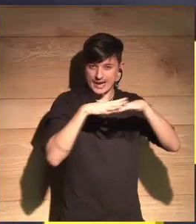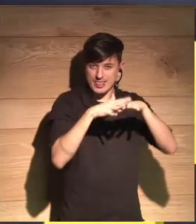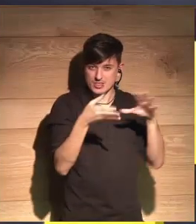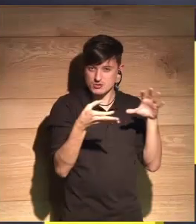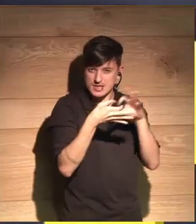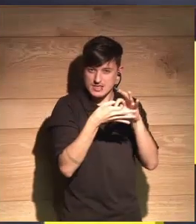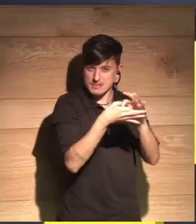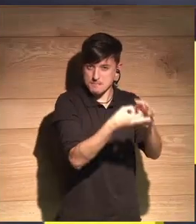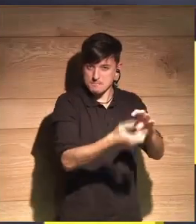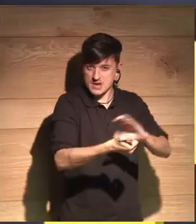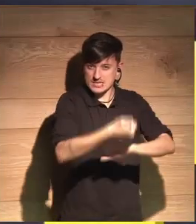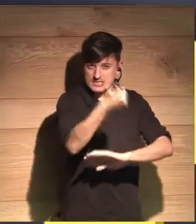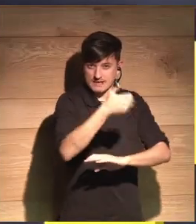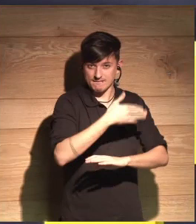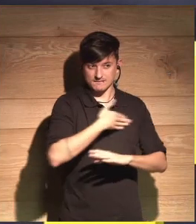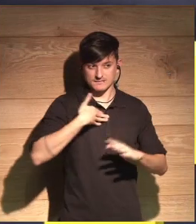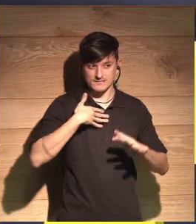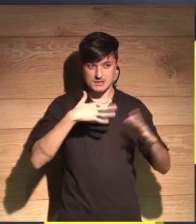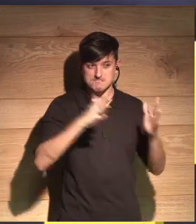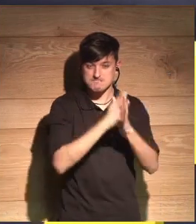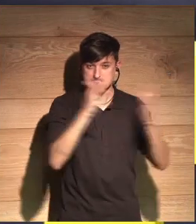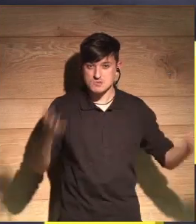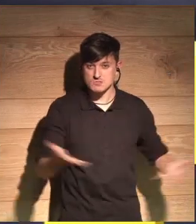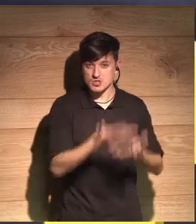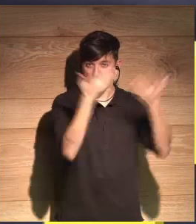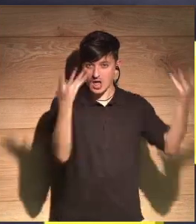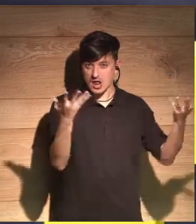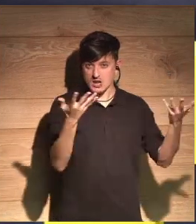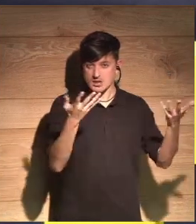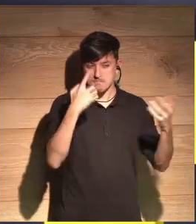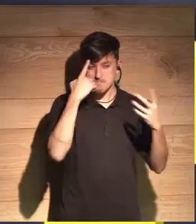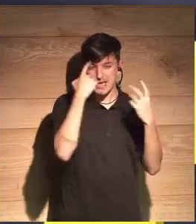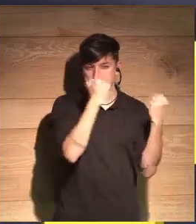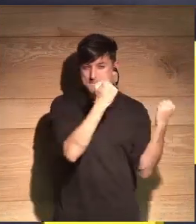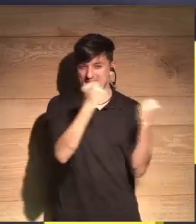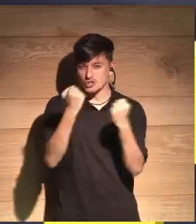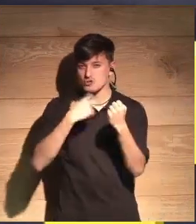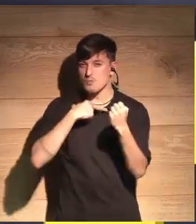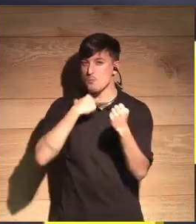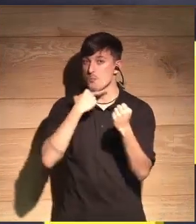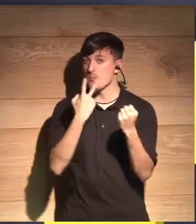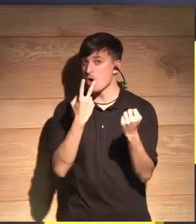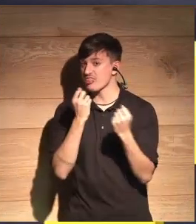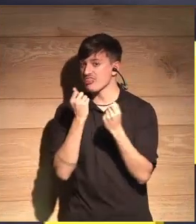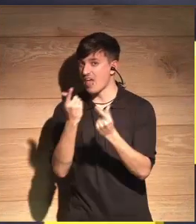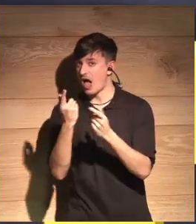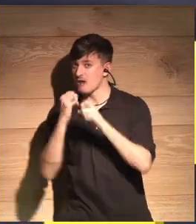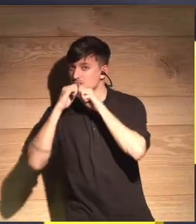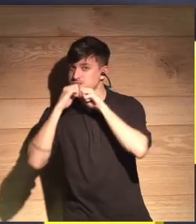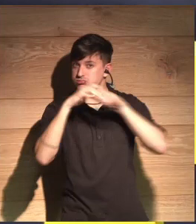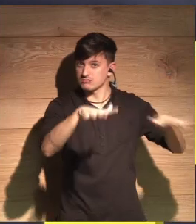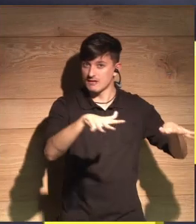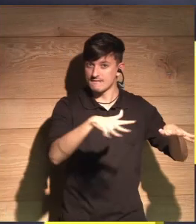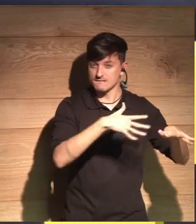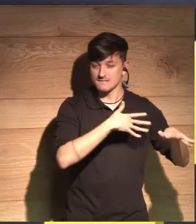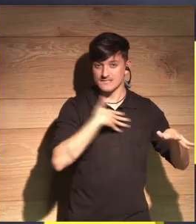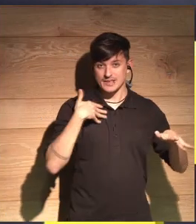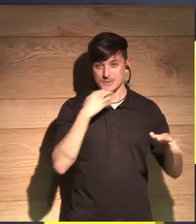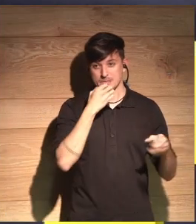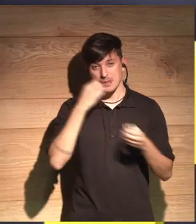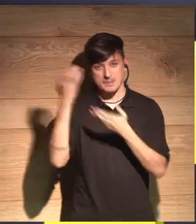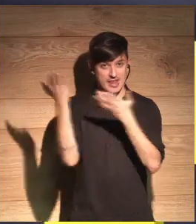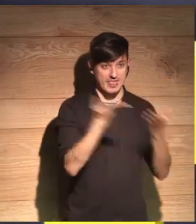te los queremos promocionar queremos dar voz a expertos como los que tenemos hoy y que quiero dar la bienvenida y dar muchísimas